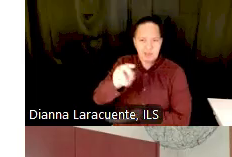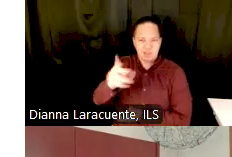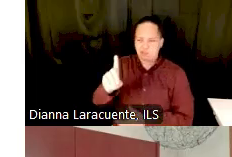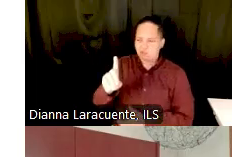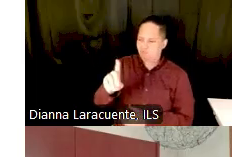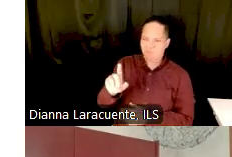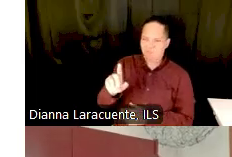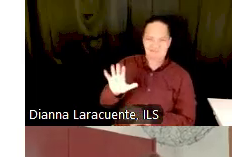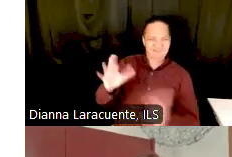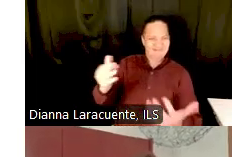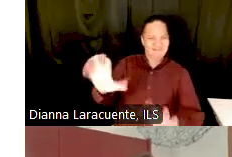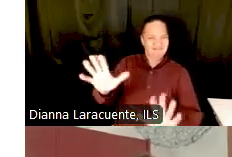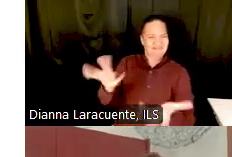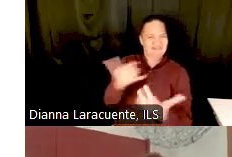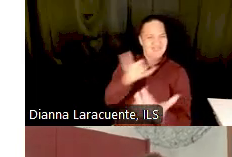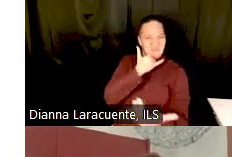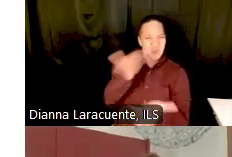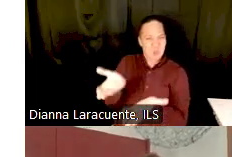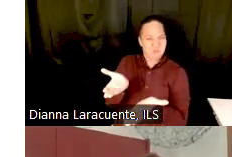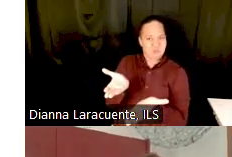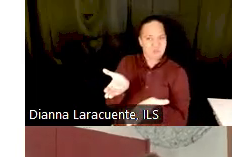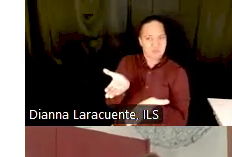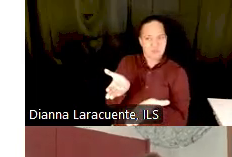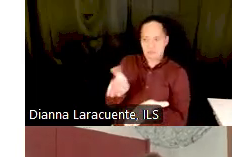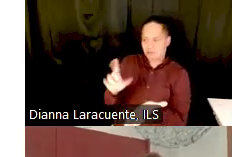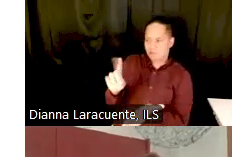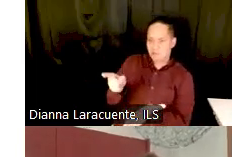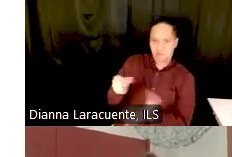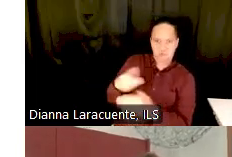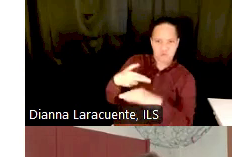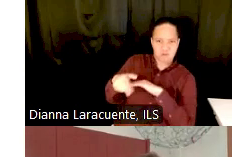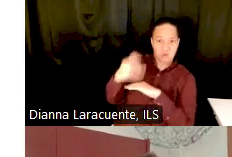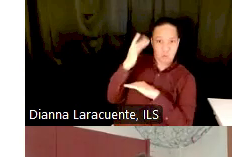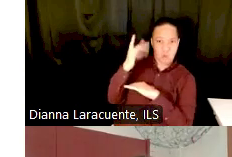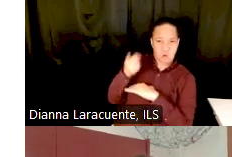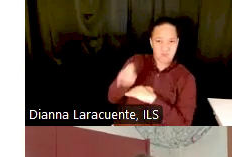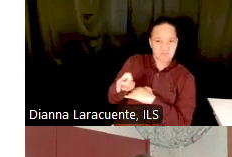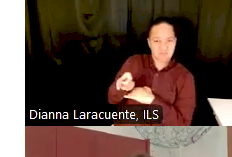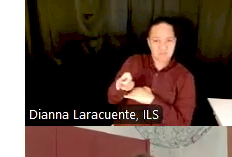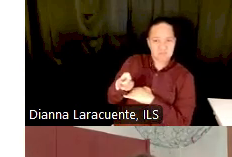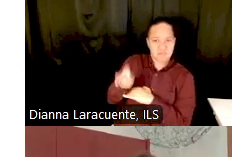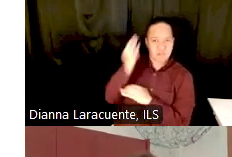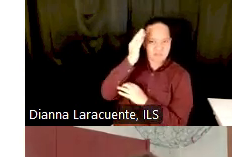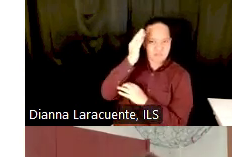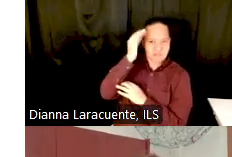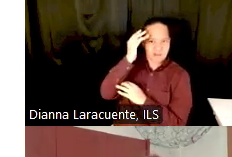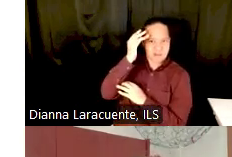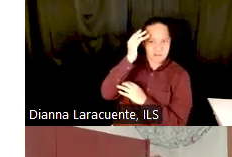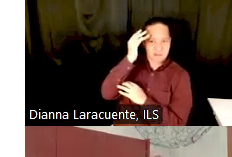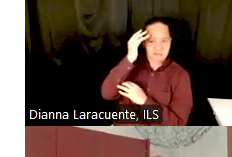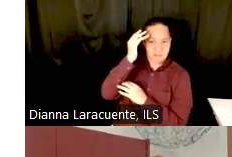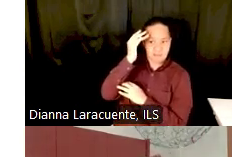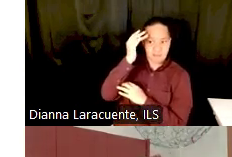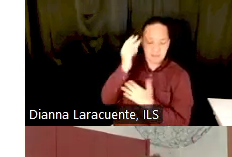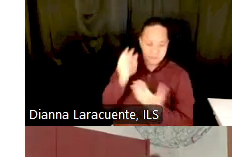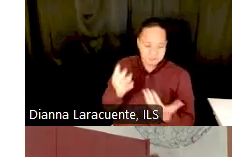como que, güey, ¿pero qué pasó aquí? Este niño yo lo referí porque es del espectro de autismo. Bueno,